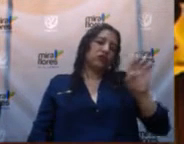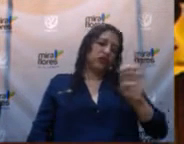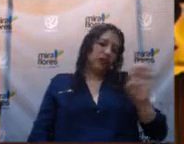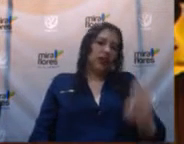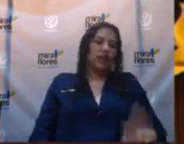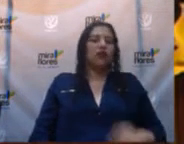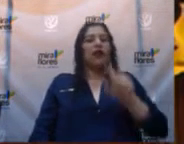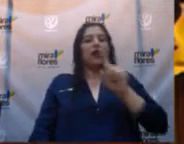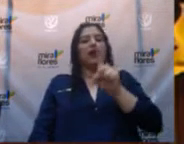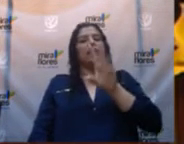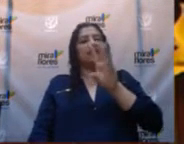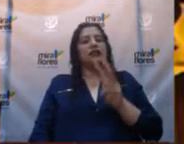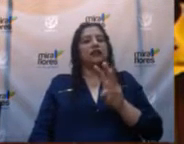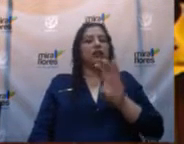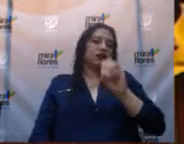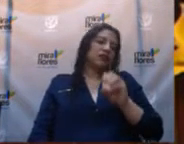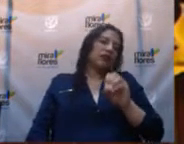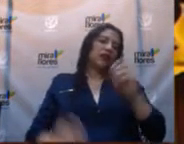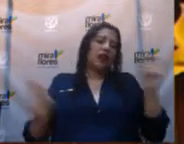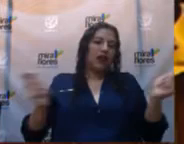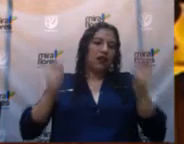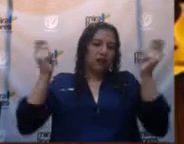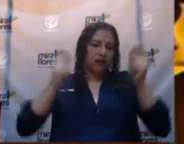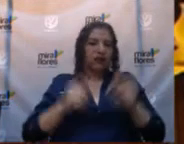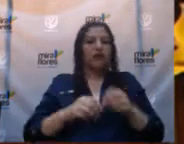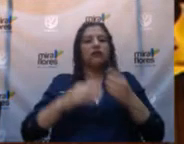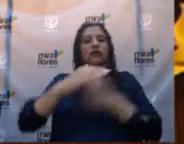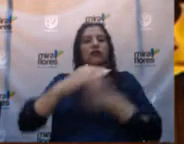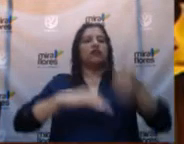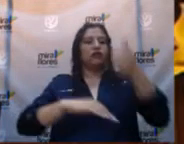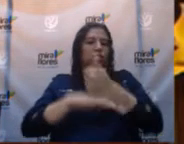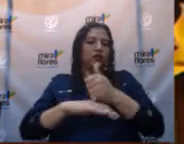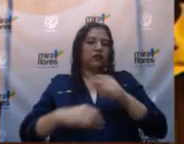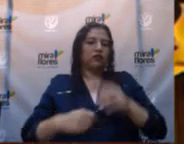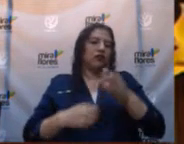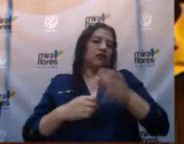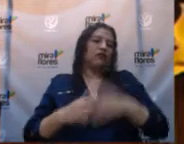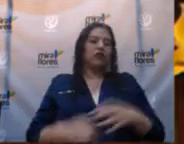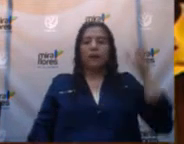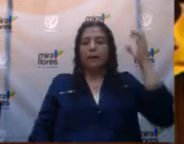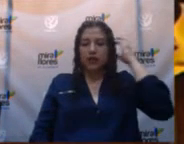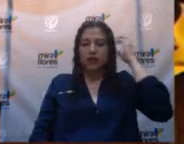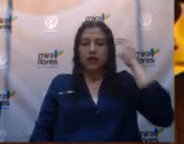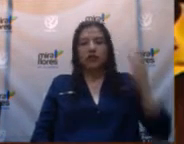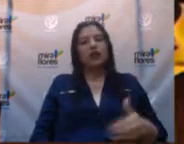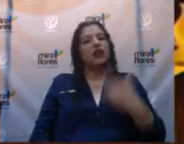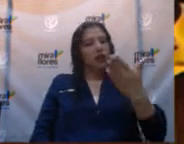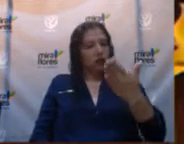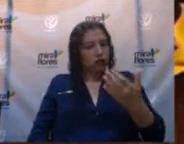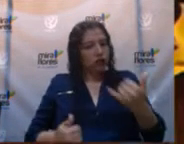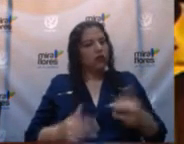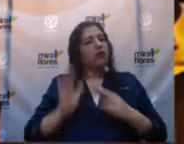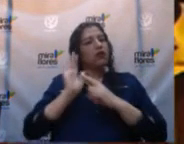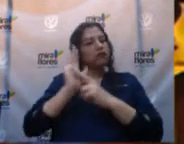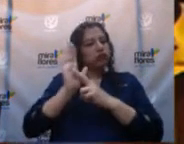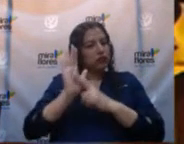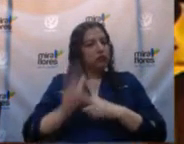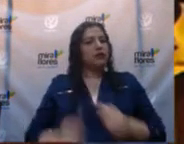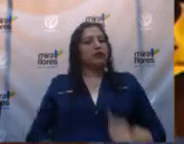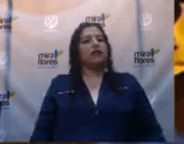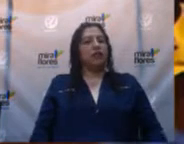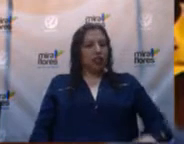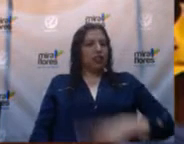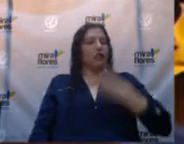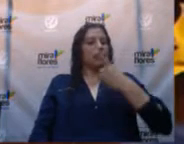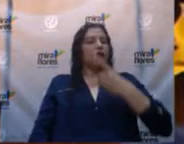el 160º aniversario de la Fundación del Distrito de Miraflores, que usted tan dignamente representa,